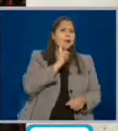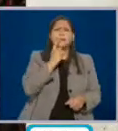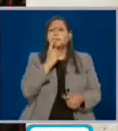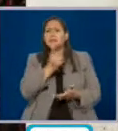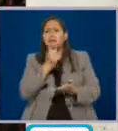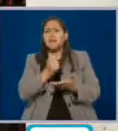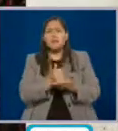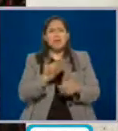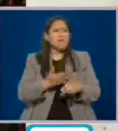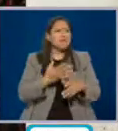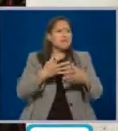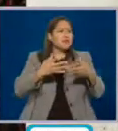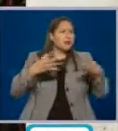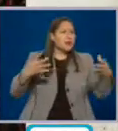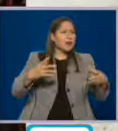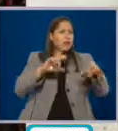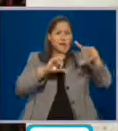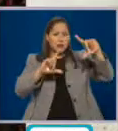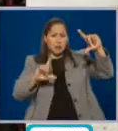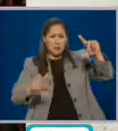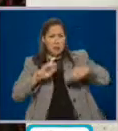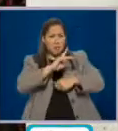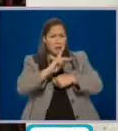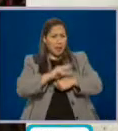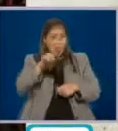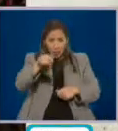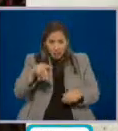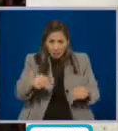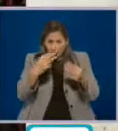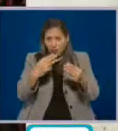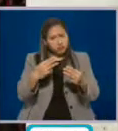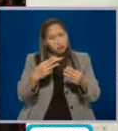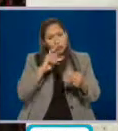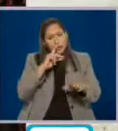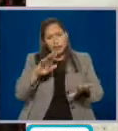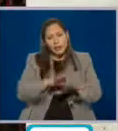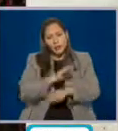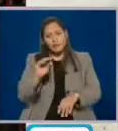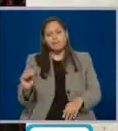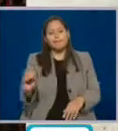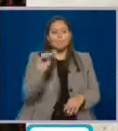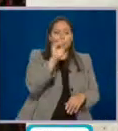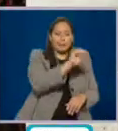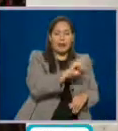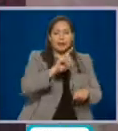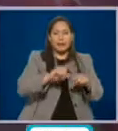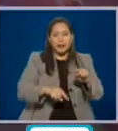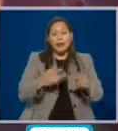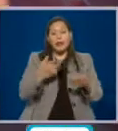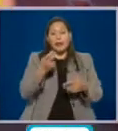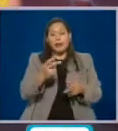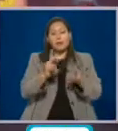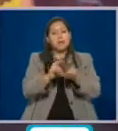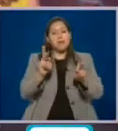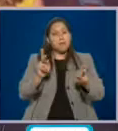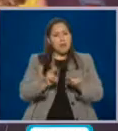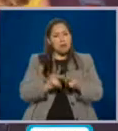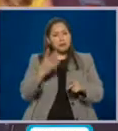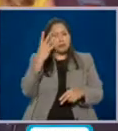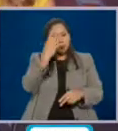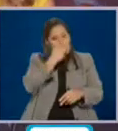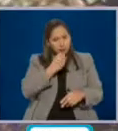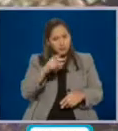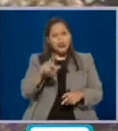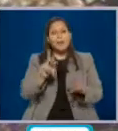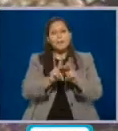país tan, o sea, no puede ser el mercado ahí, o sea, movemos el mercado por Vamos otro lado. a moverlo. Y esto lo voy a hacer una plaza digna de como pues la